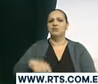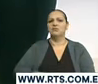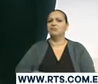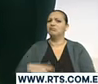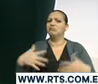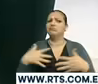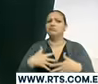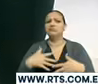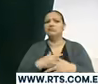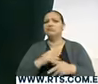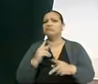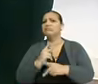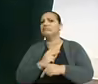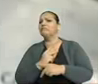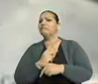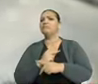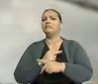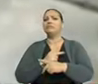zozobra.